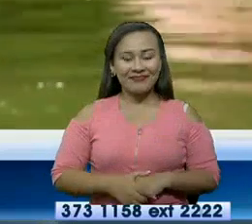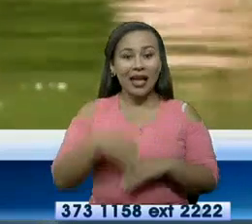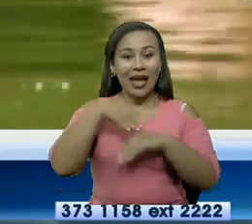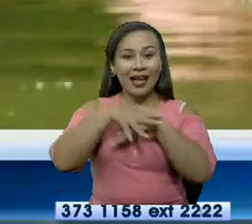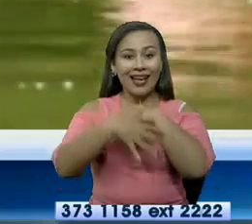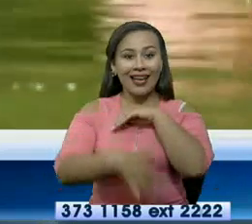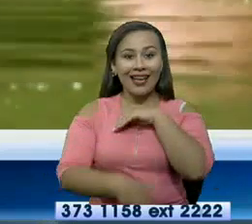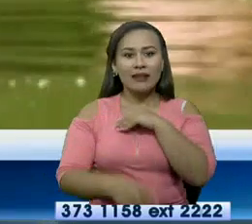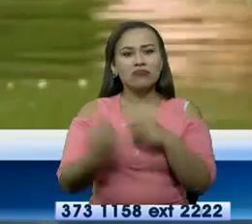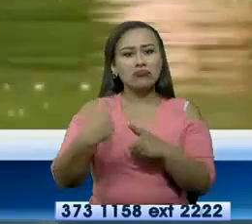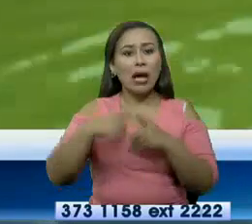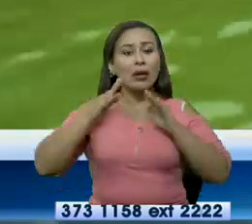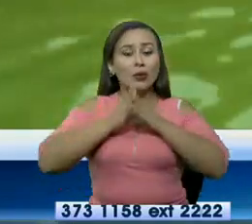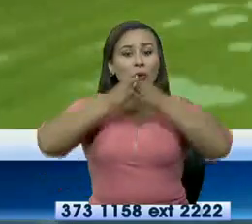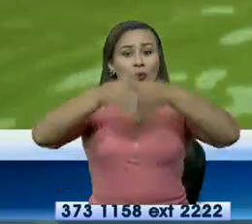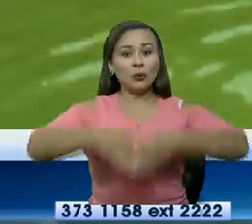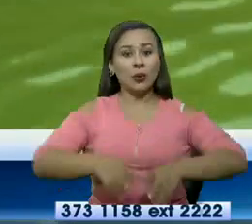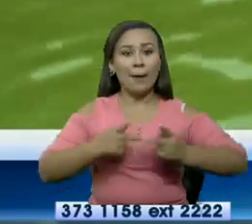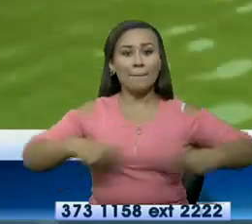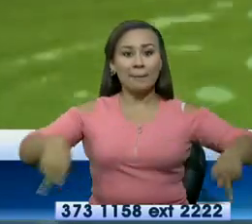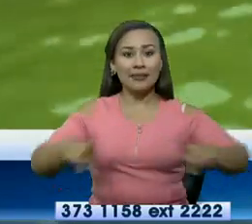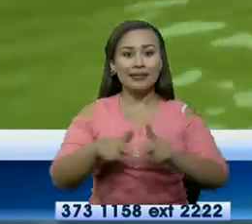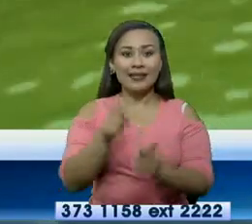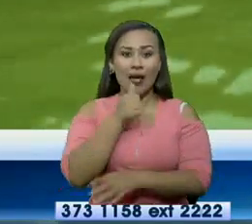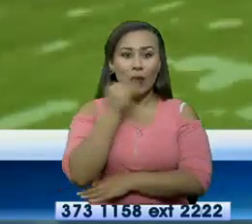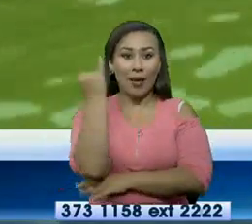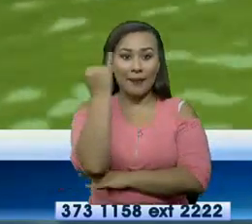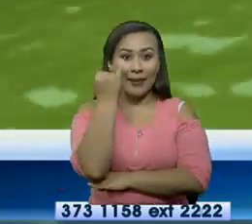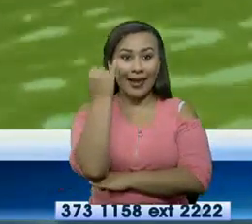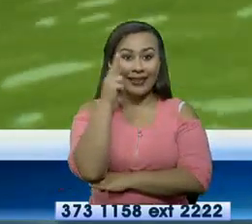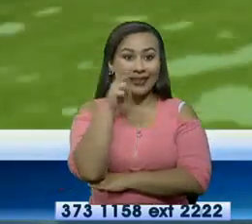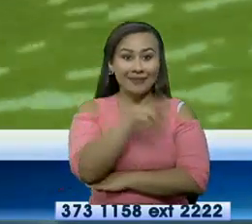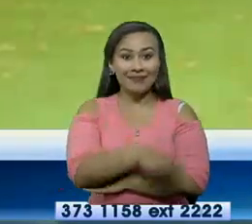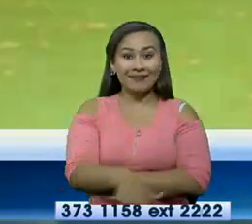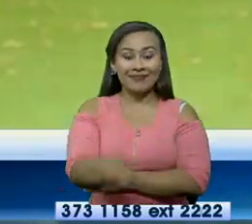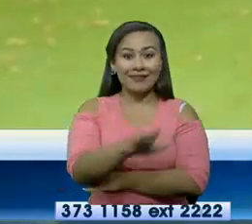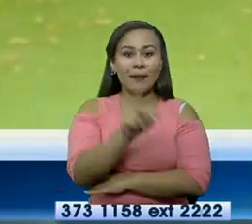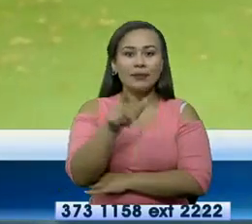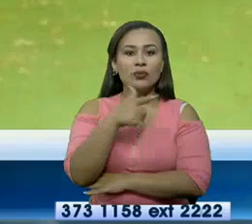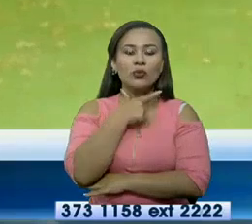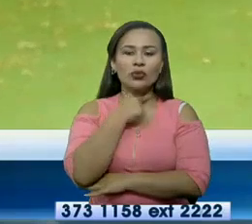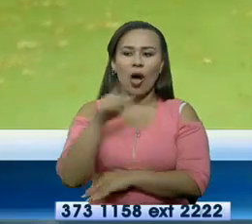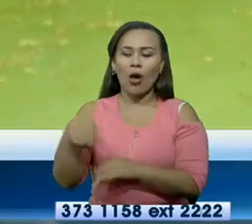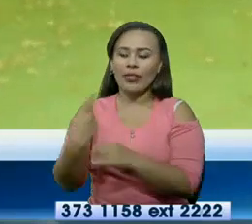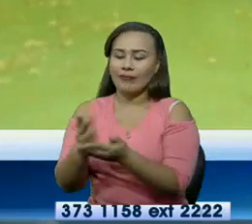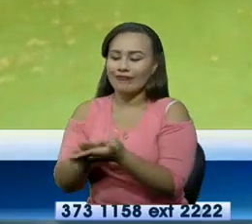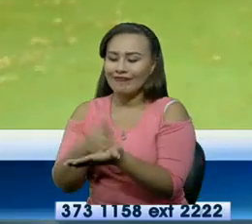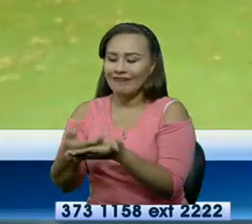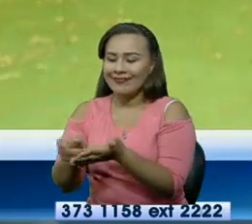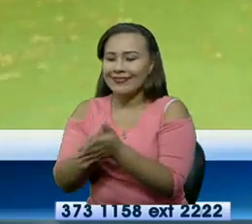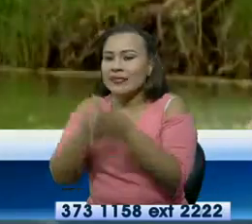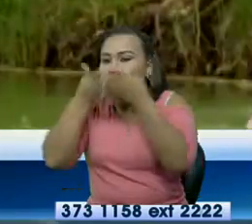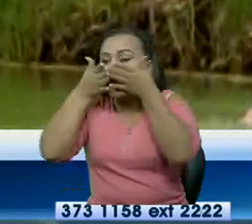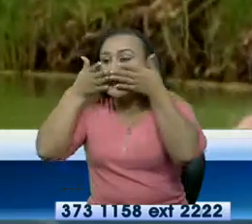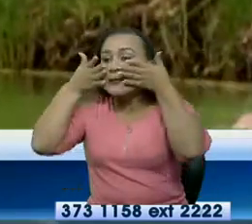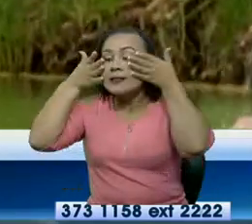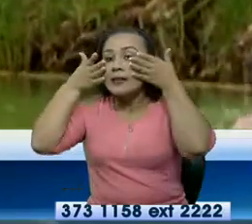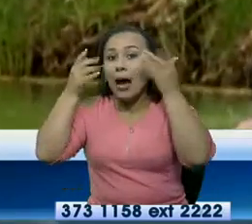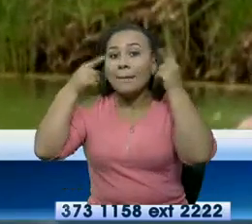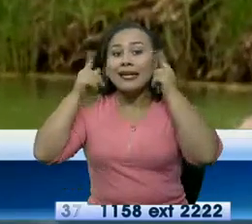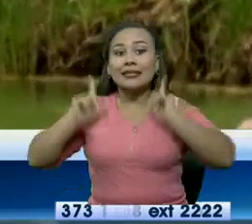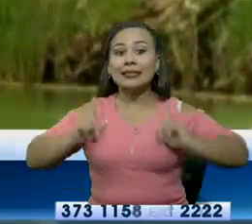El complemento es un buen chapuzón en la piscina de agua verde. Hay quien prefiere la de barro, que se garantiza tienen